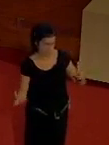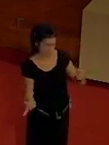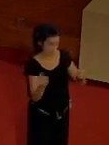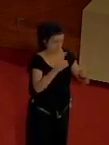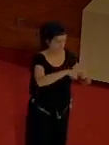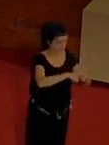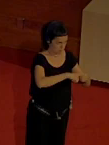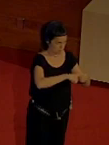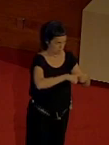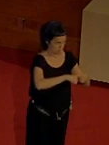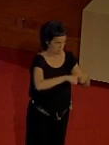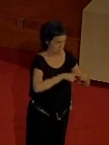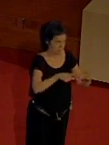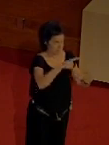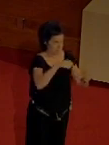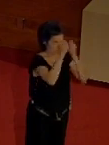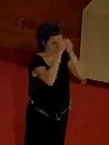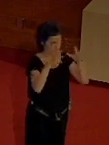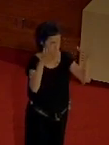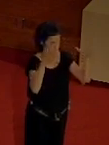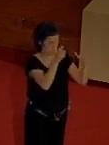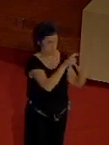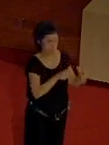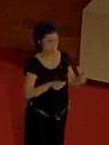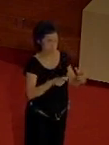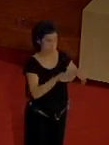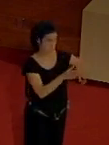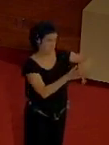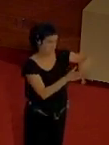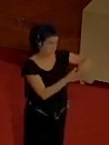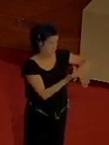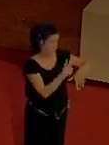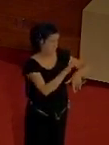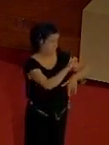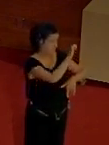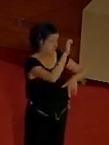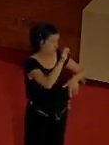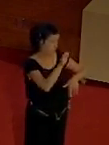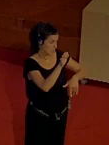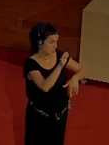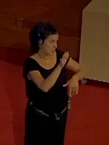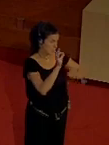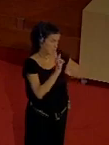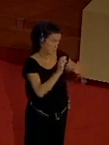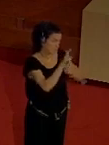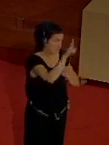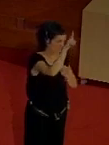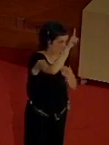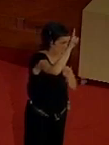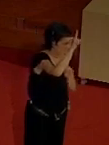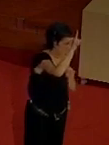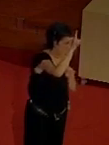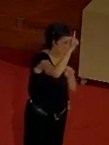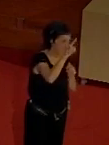Comercio qué tenemos en mente los occidentales europeos en relación sobre todo Alemania pero no solo en relación con